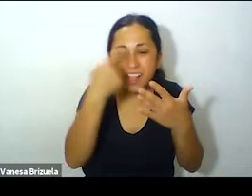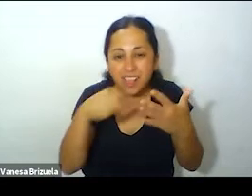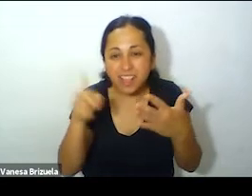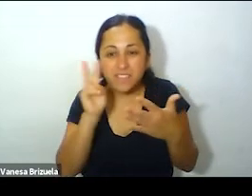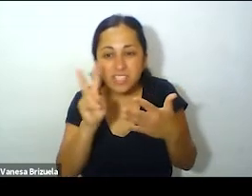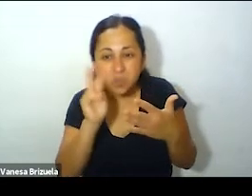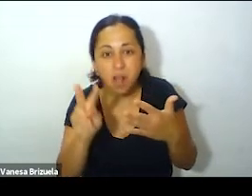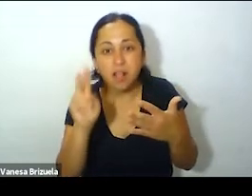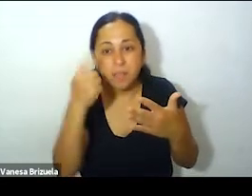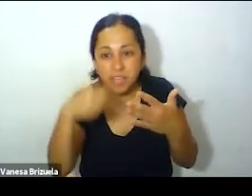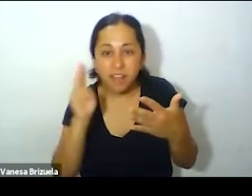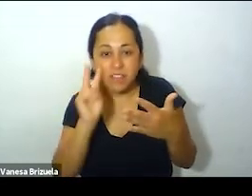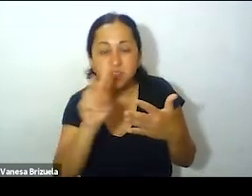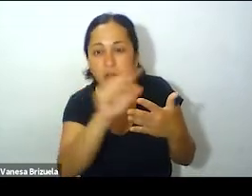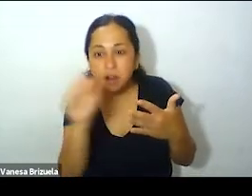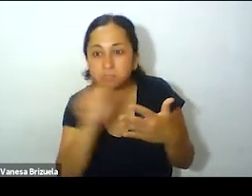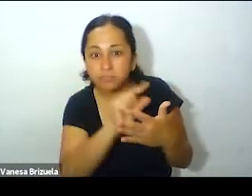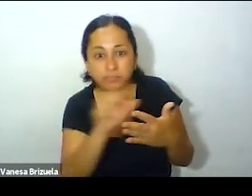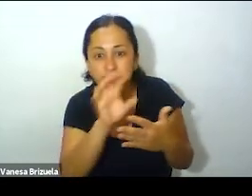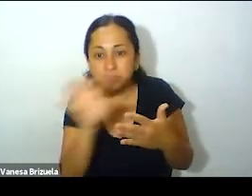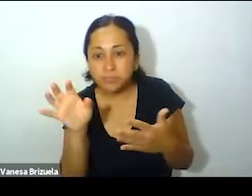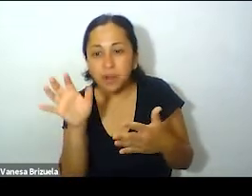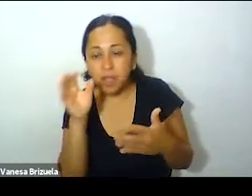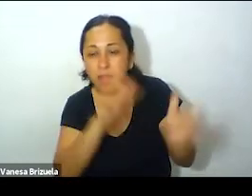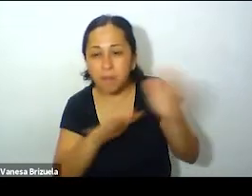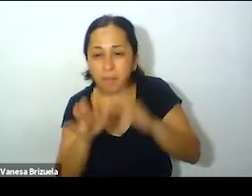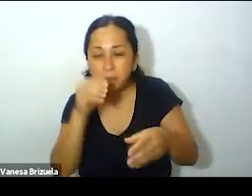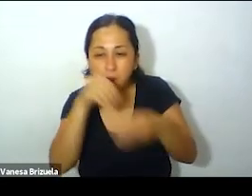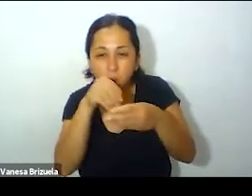material visual, para armarse